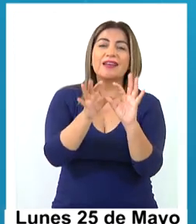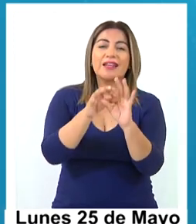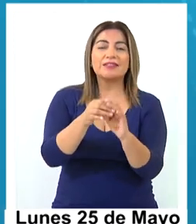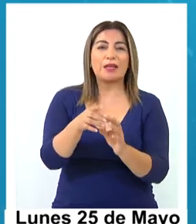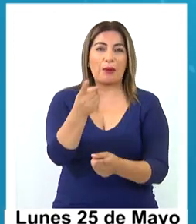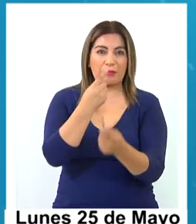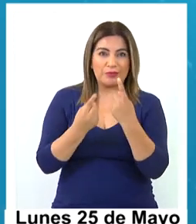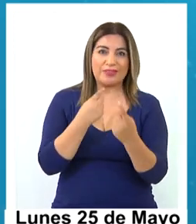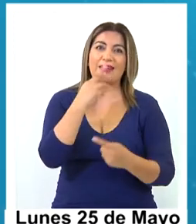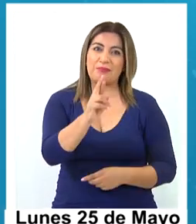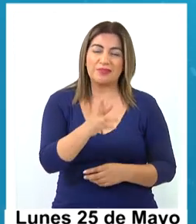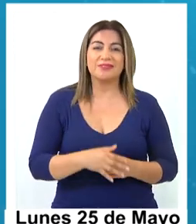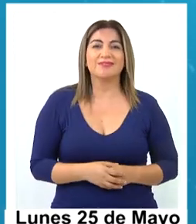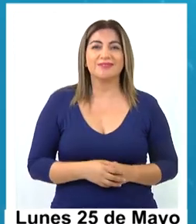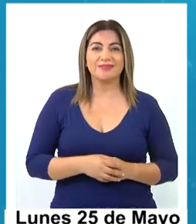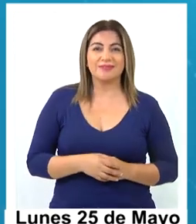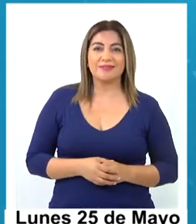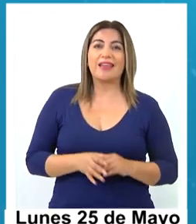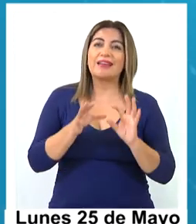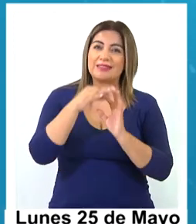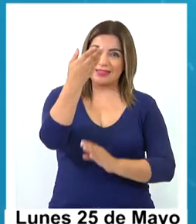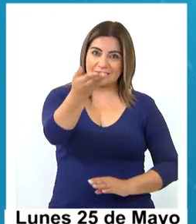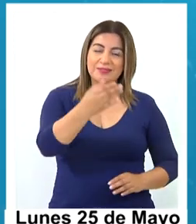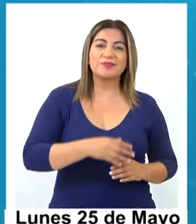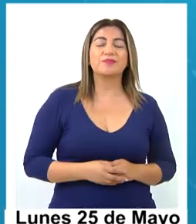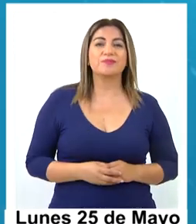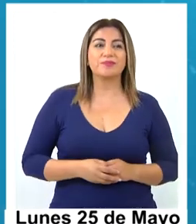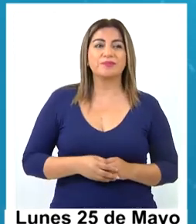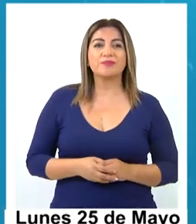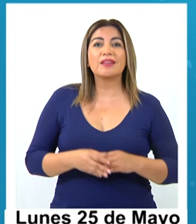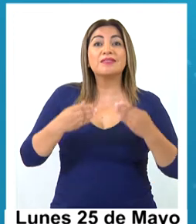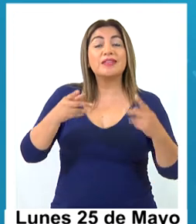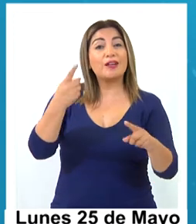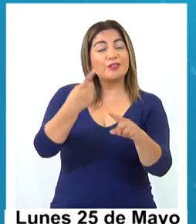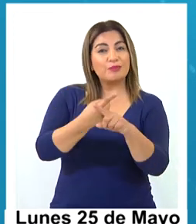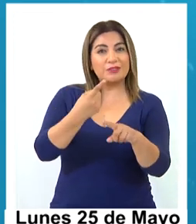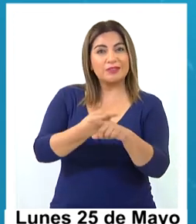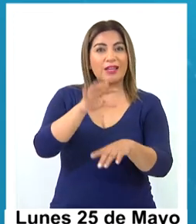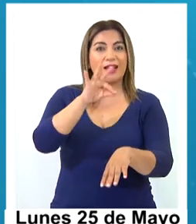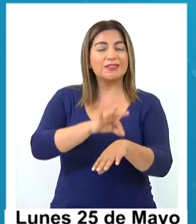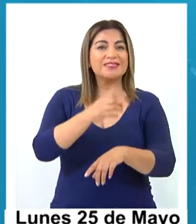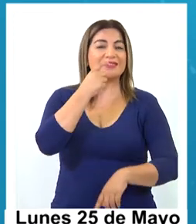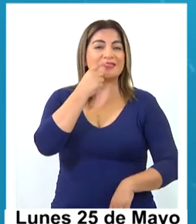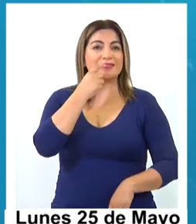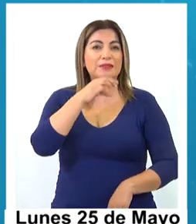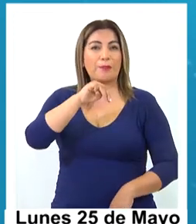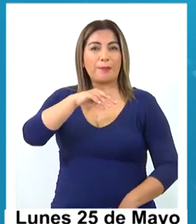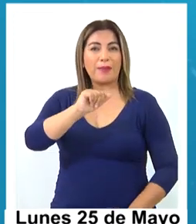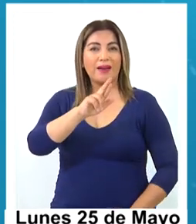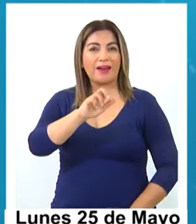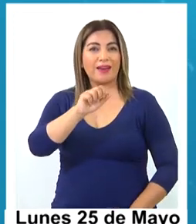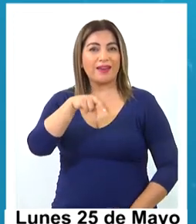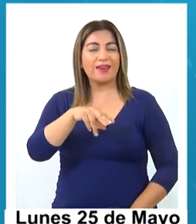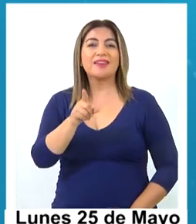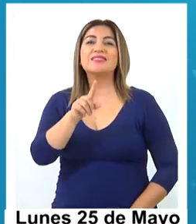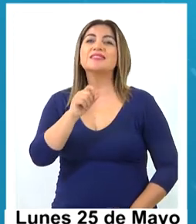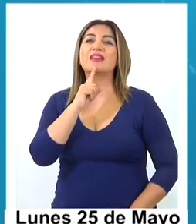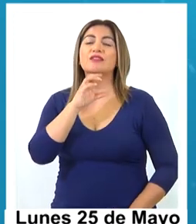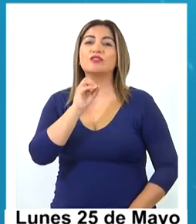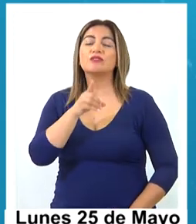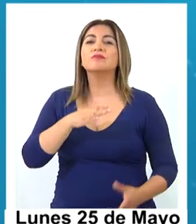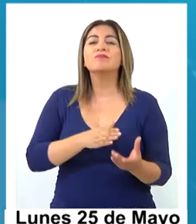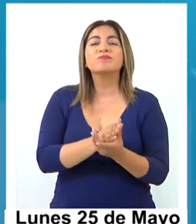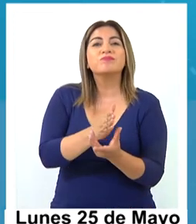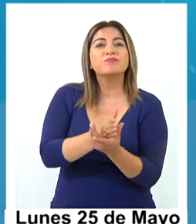gracias macarena gracias por haber estado con nosotros gracias a ti ahí estuvimos entonces con la dentista la doctora macarena